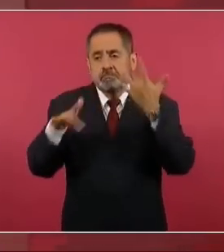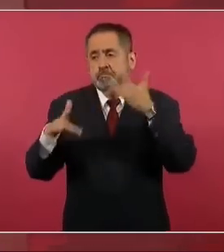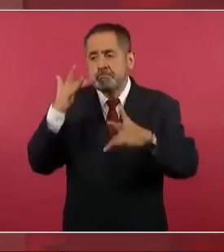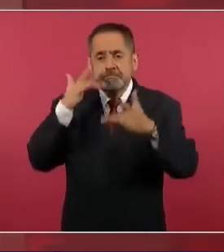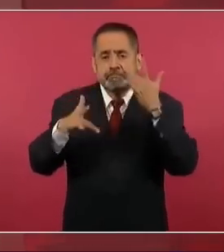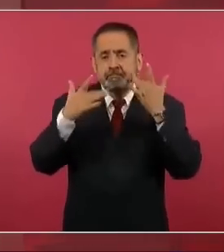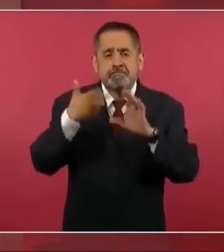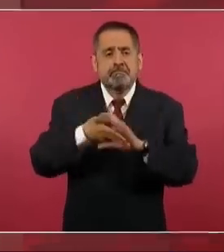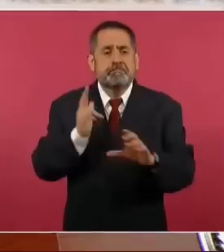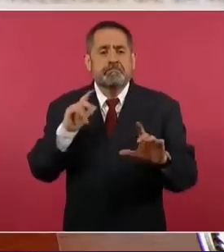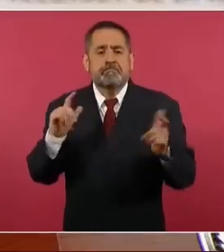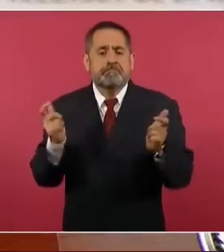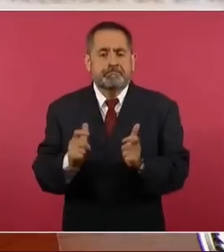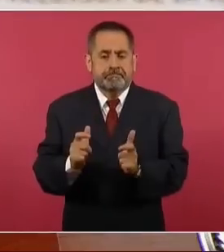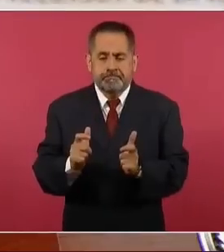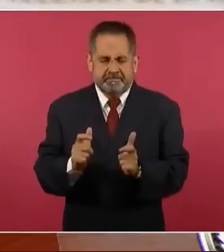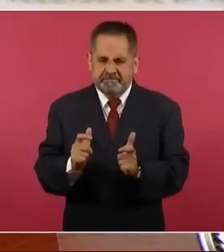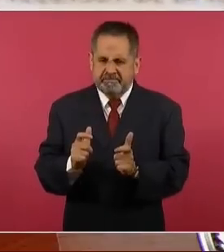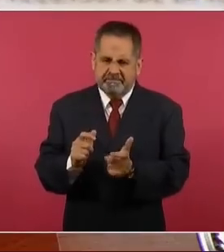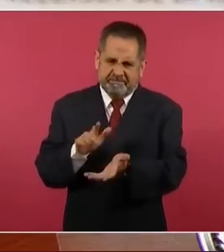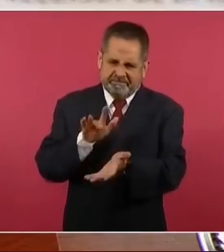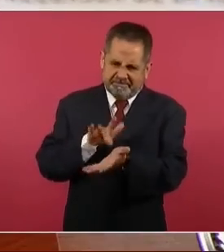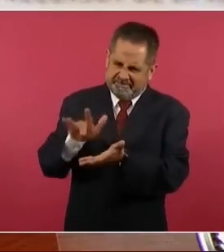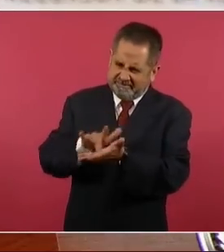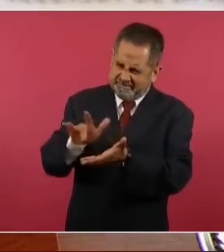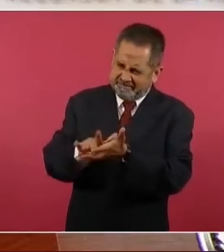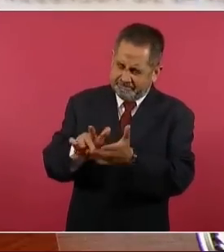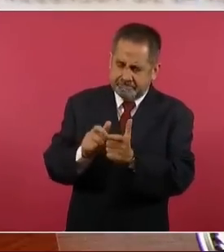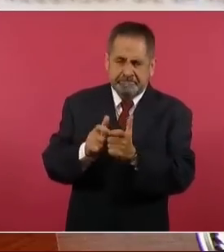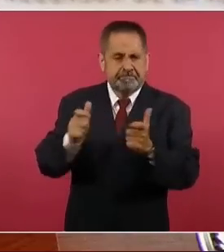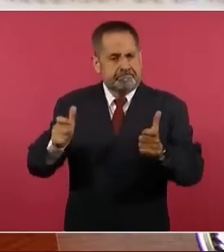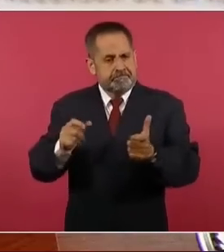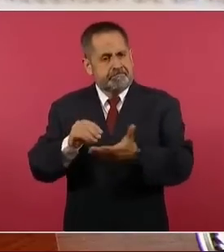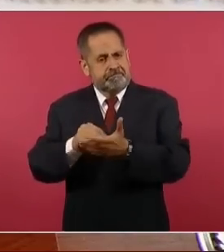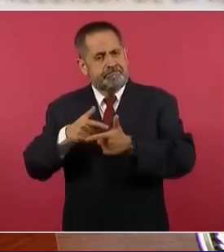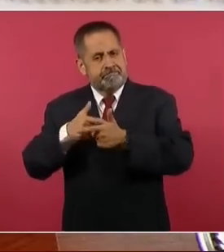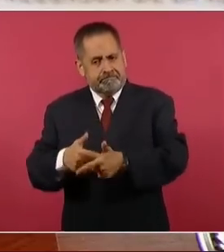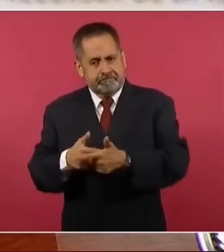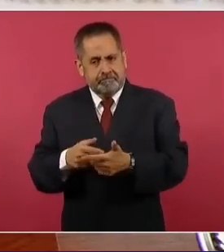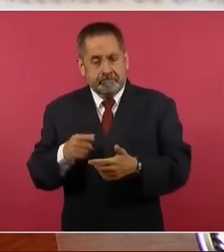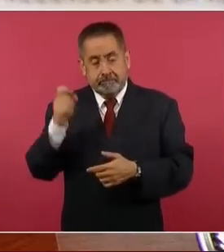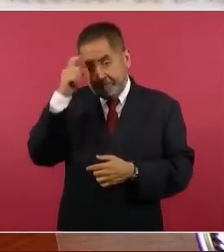la más difícil, que tiene que ver con la adolescencia.